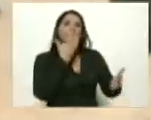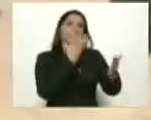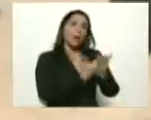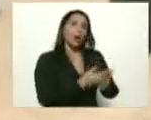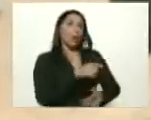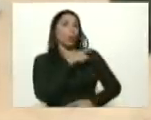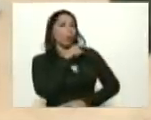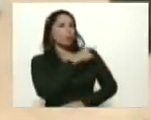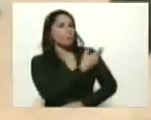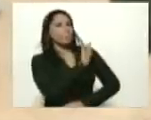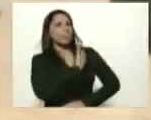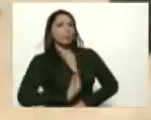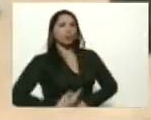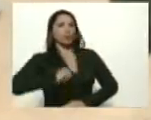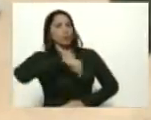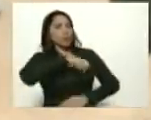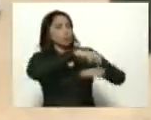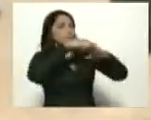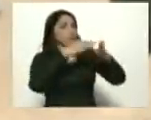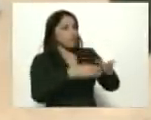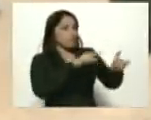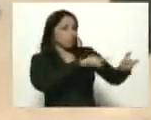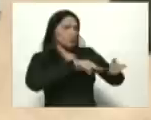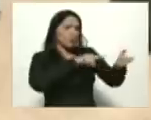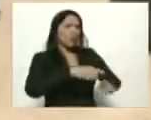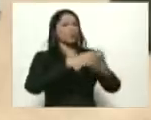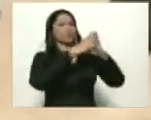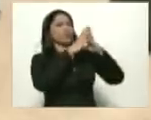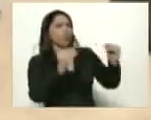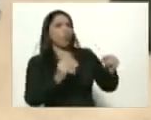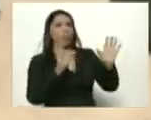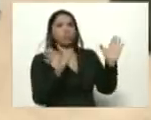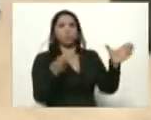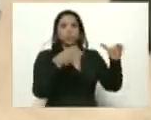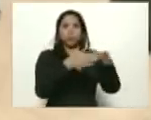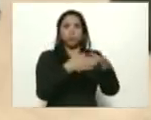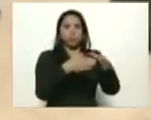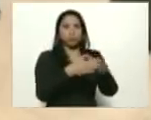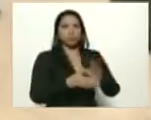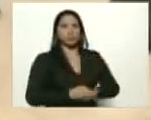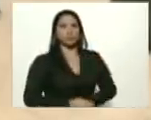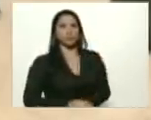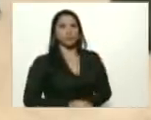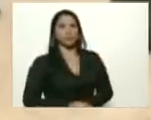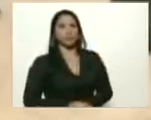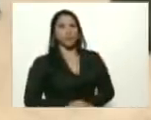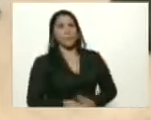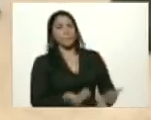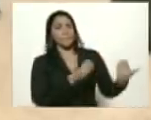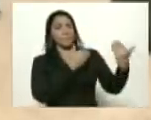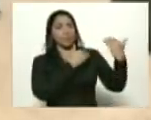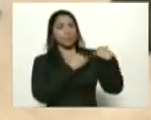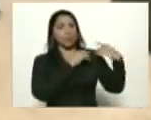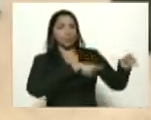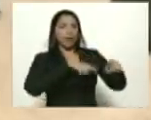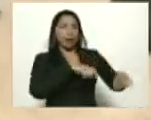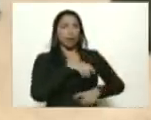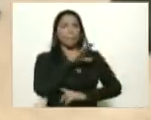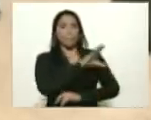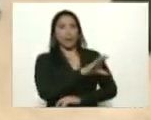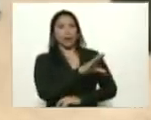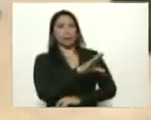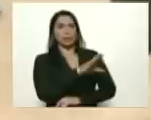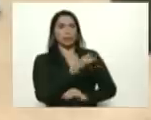a usted, a nuestro ministro Castro Soteldo, a todo su equipo, Pedro Malavé, presidente de Agropatria, que está aquí con nosotros,